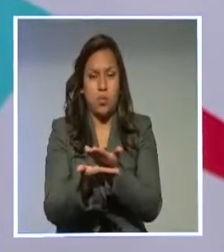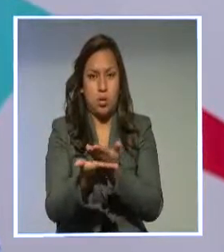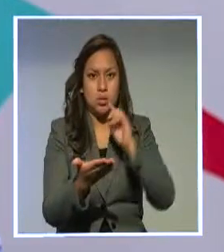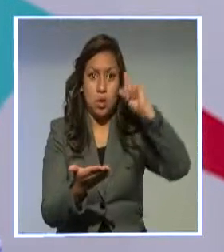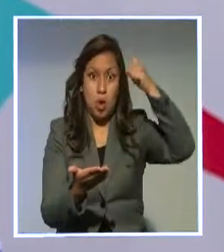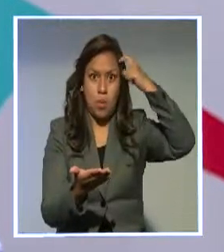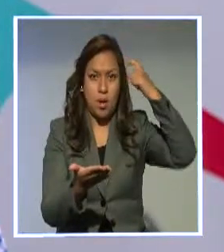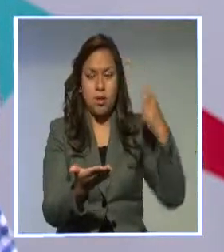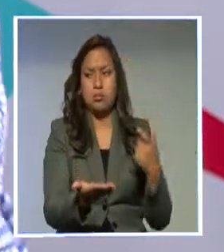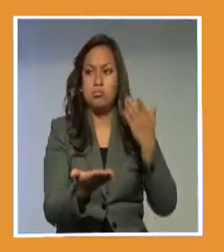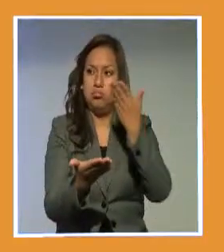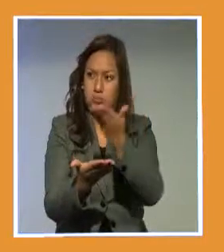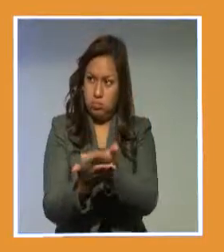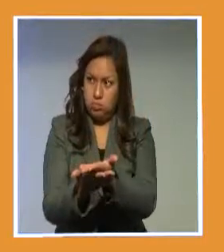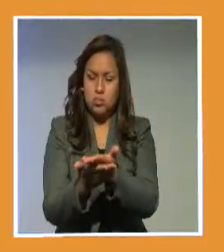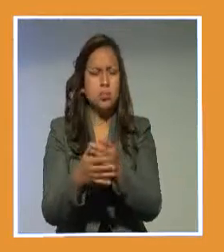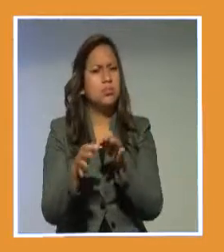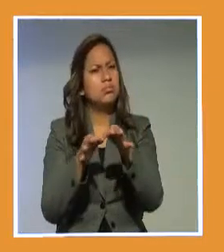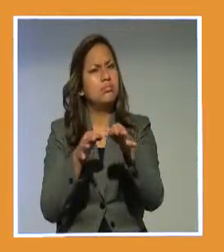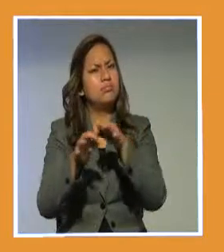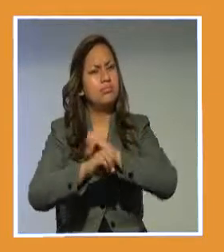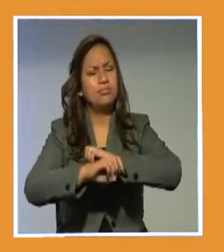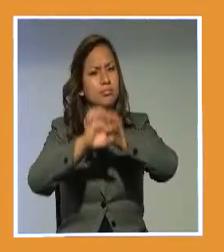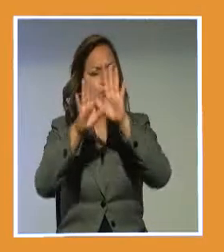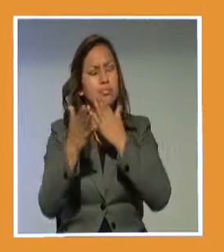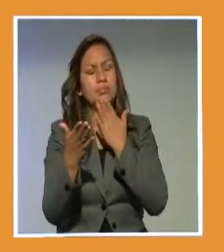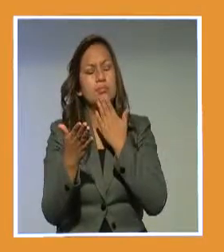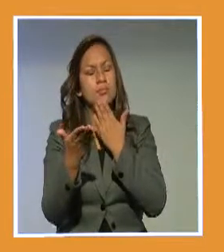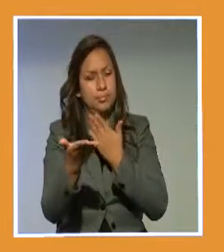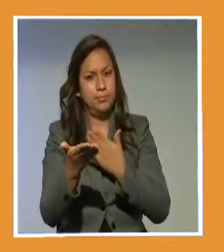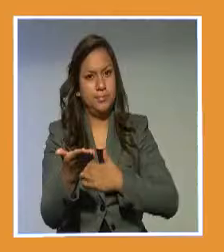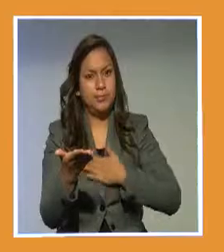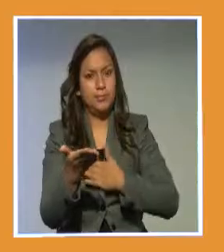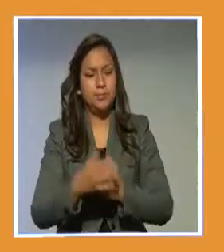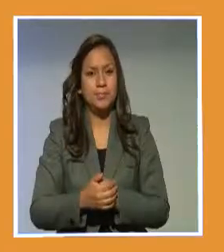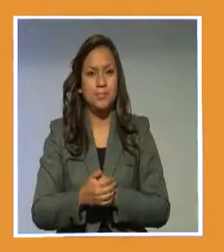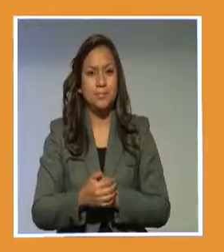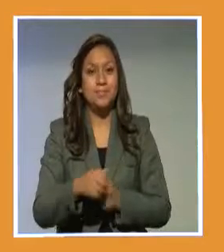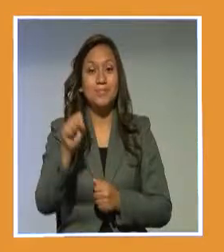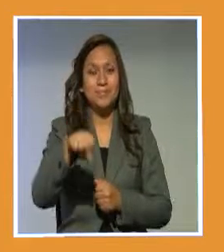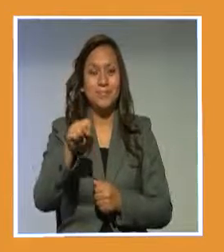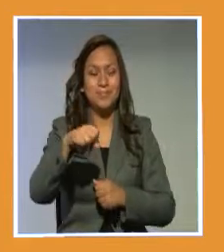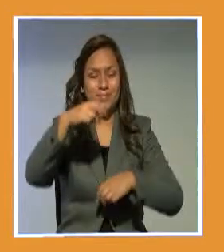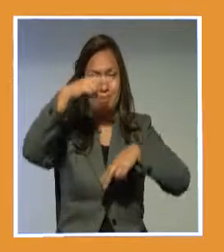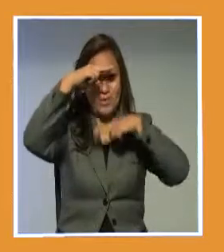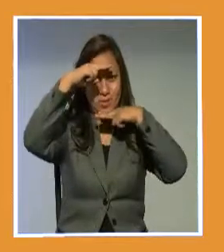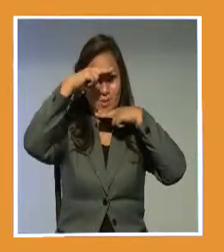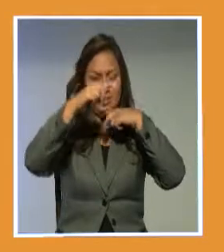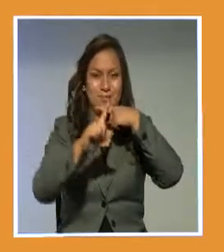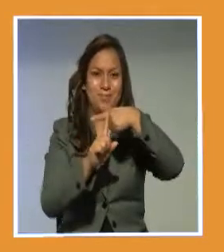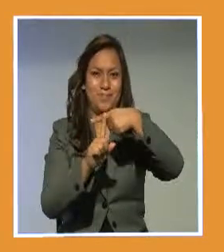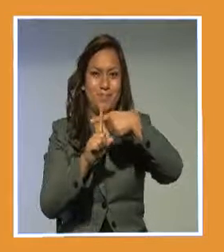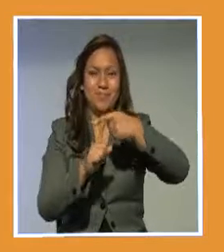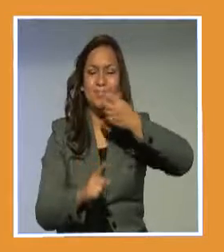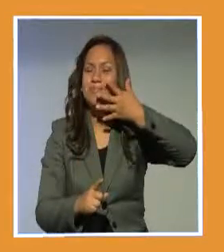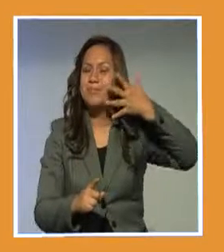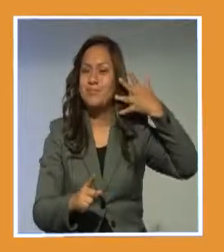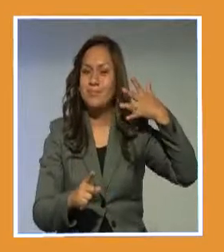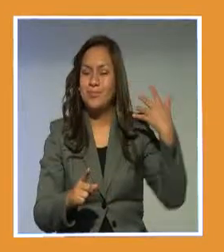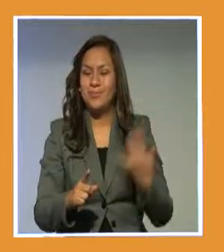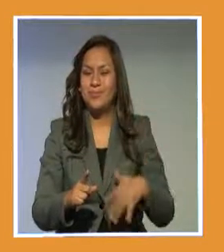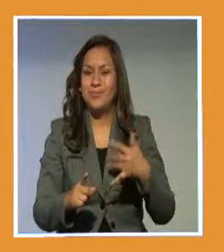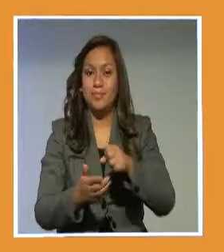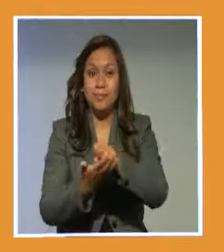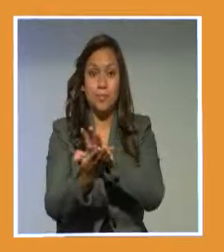que ha enviado el proyecto de ley y cómo va a ser el tratamiento en la Asamblea. Sí, con muy buenas noticias realmente para la región amazónica. Este